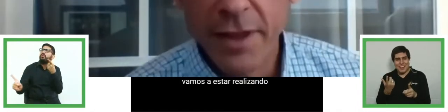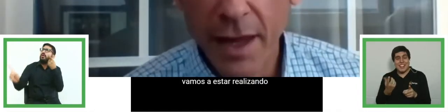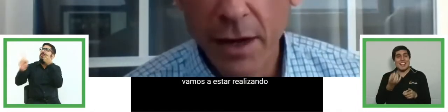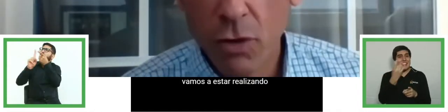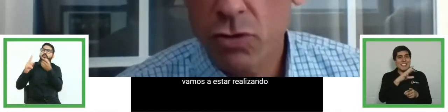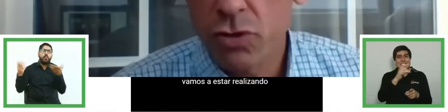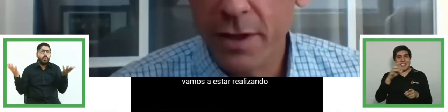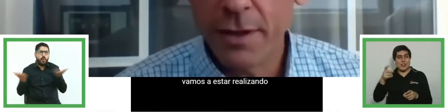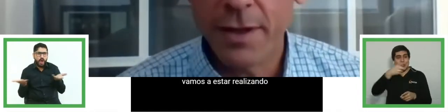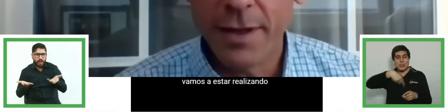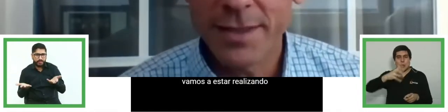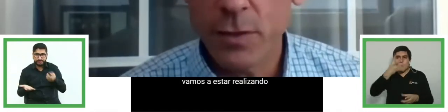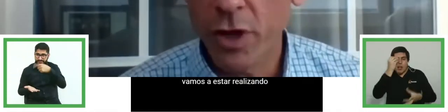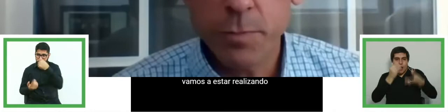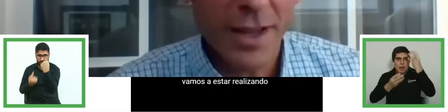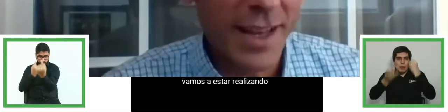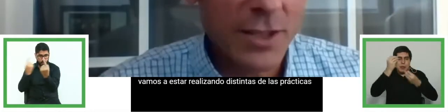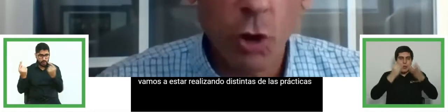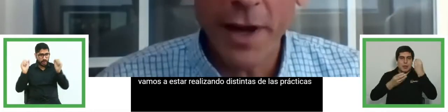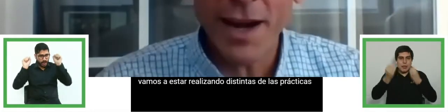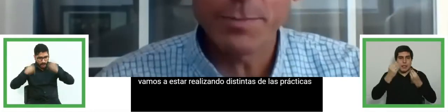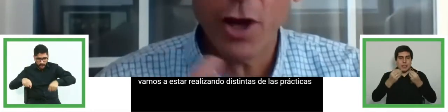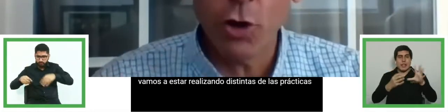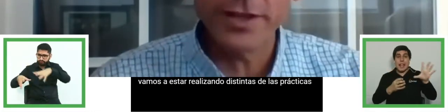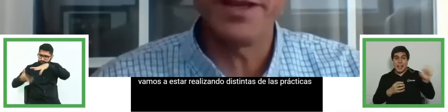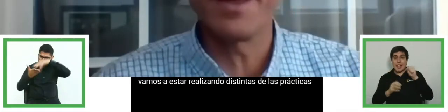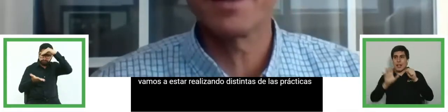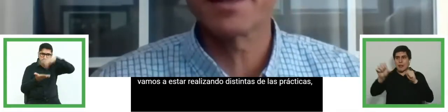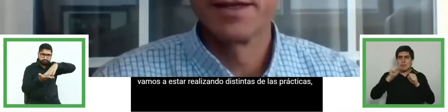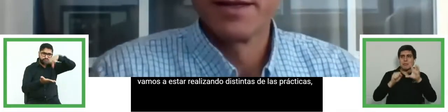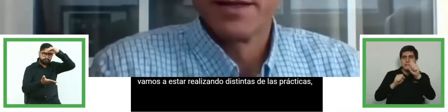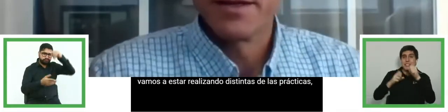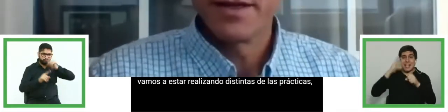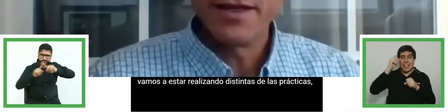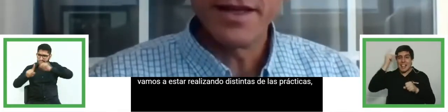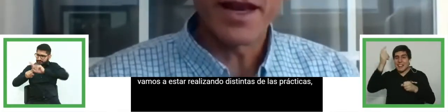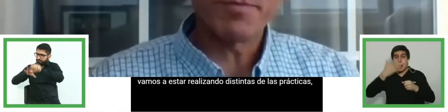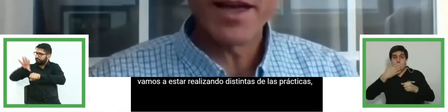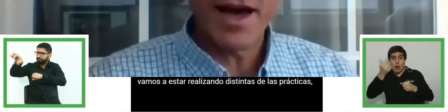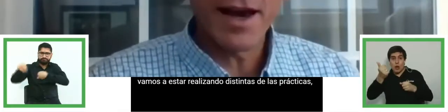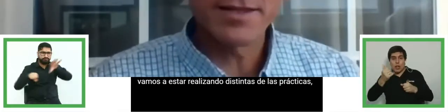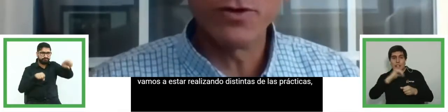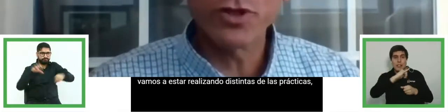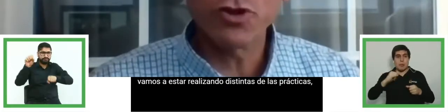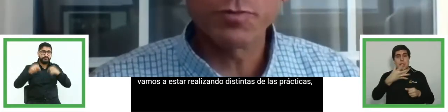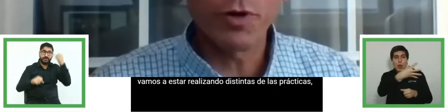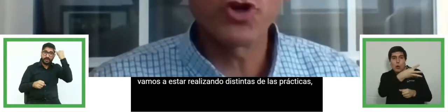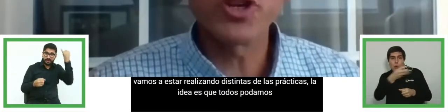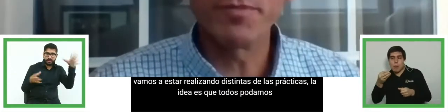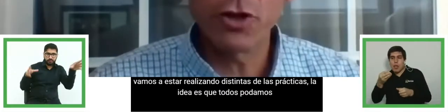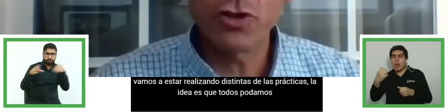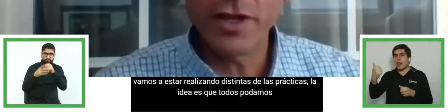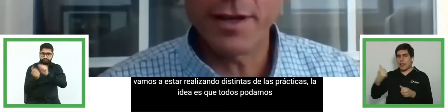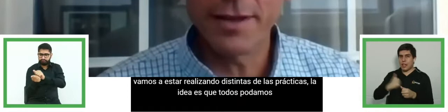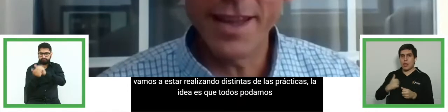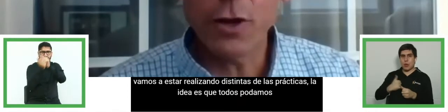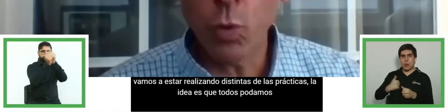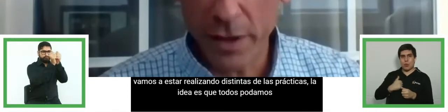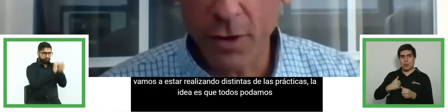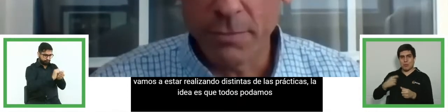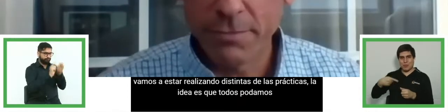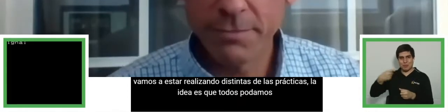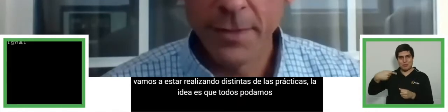realmente beneficiarnos de estas buenas prácticas, tomar las mejores ideas, intentar aplicarlas en nuestros propios ámbitos